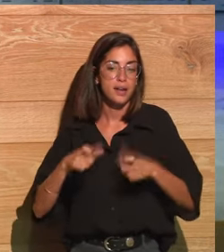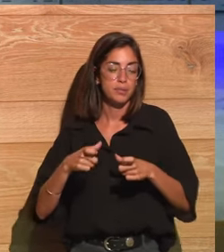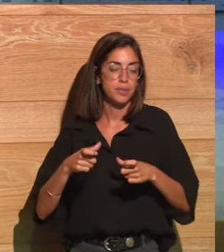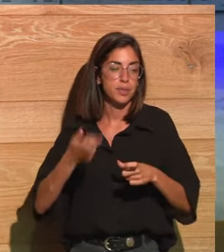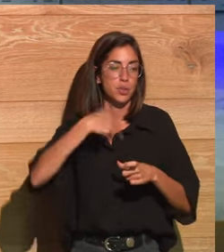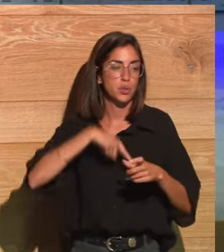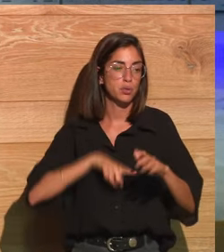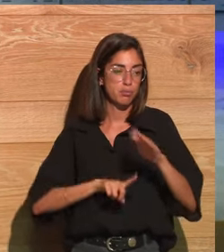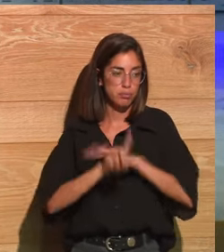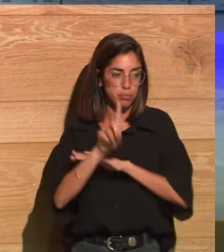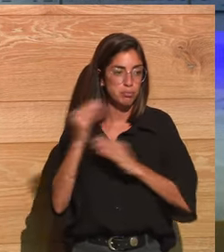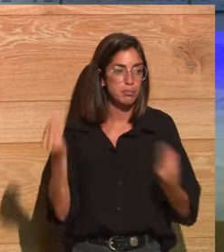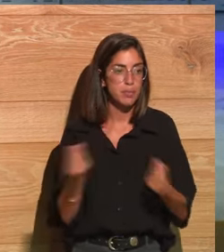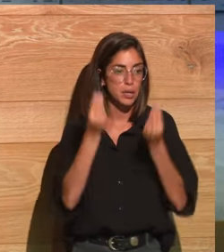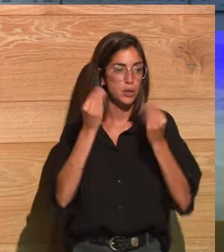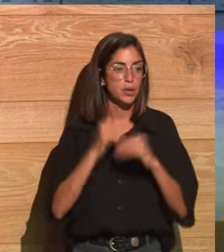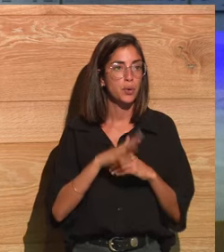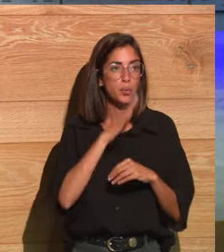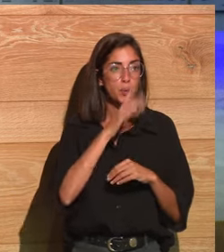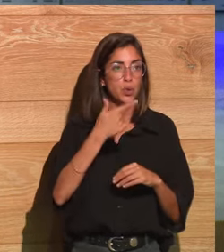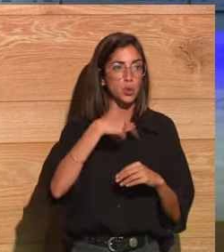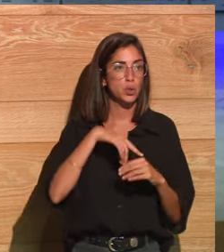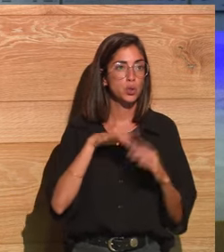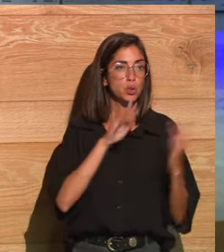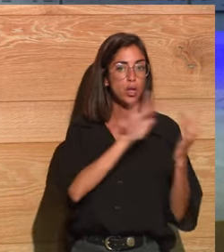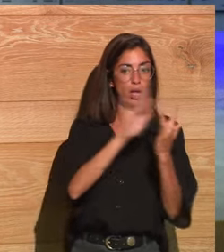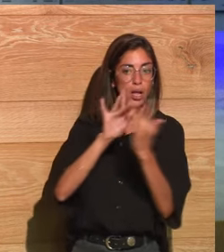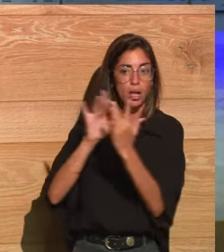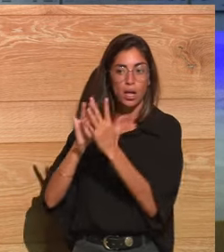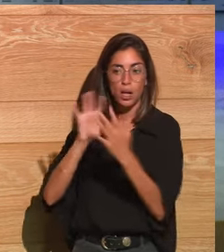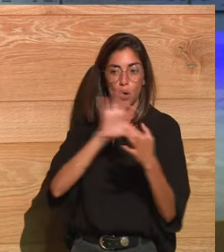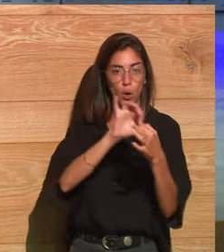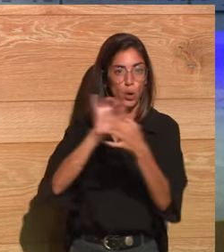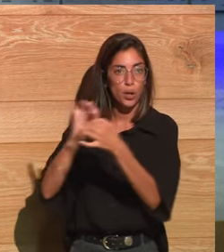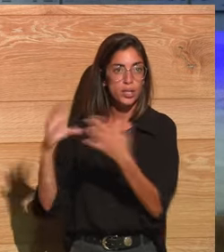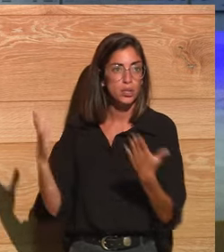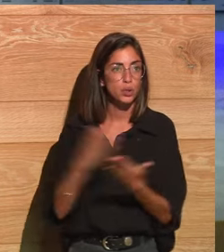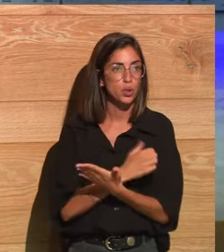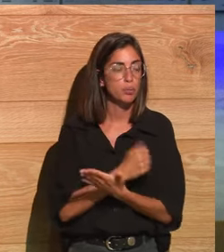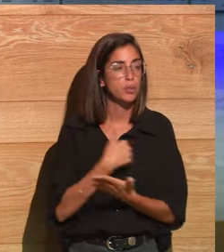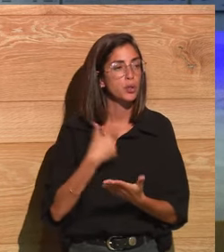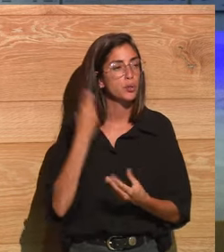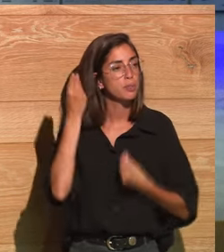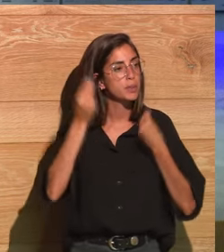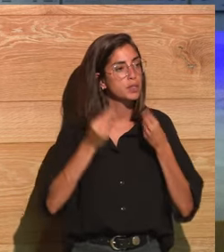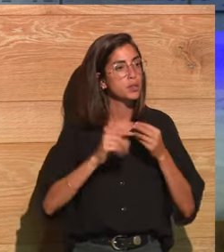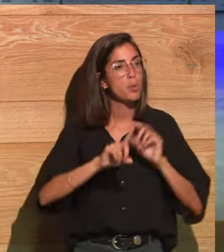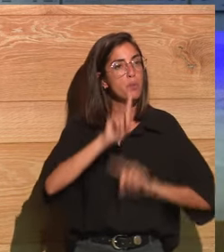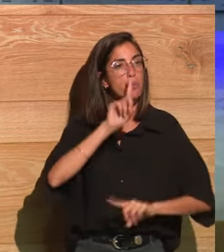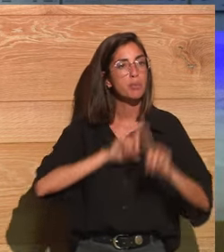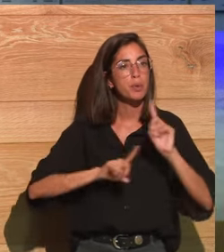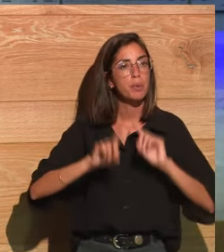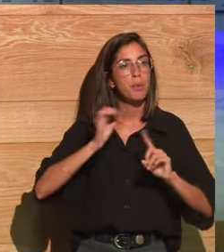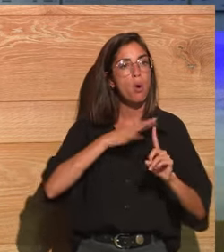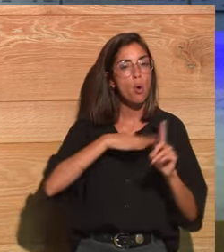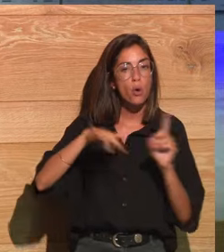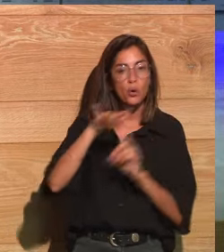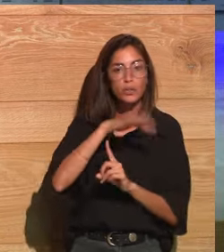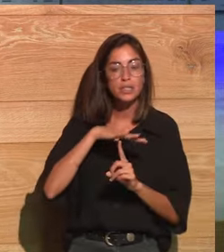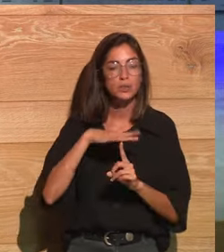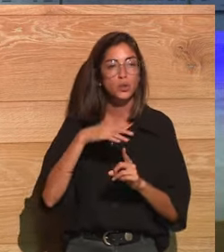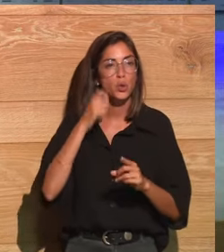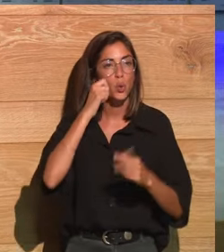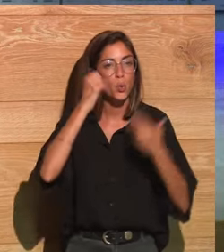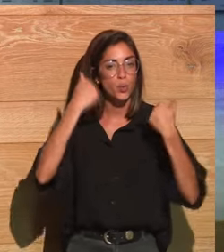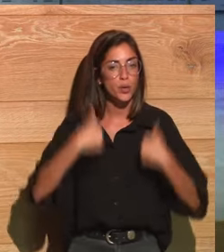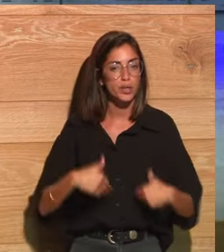somos uno en el sentido de que somos hipersociales y estamos conectados, pero a todos nos viene bien. Yo lo llevaría a un contexto, ya no digo la humanidad, todos